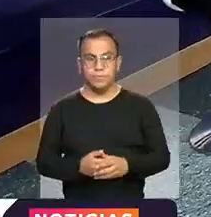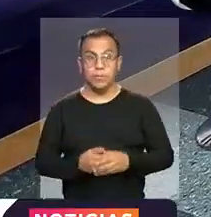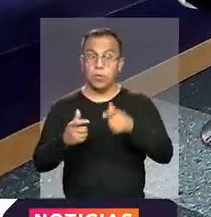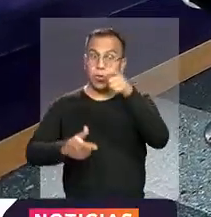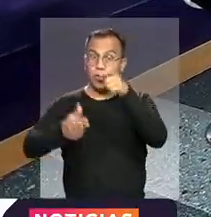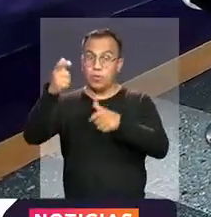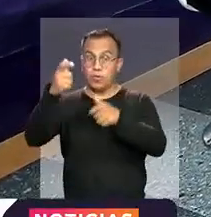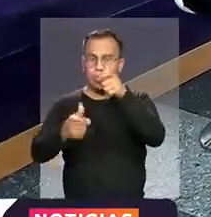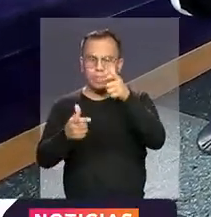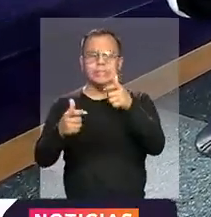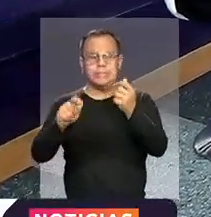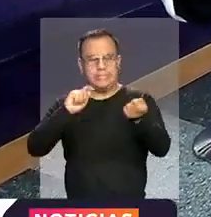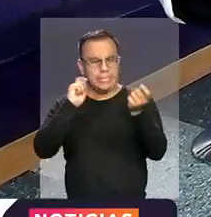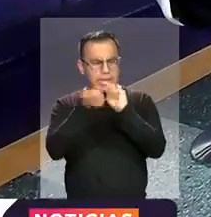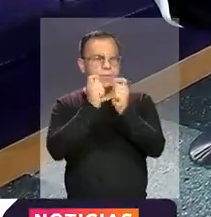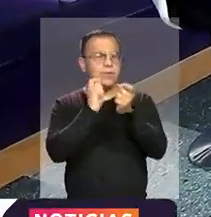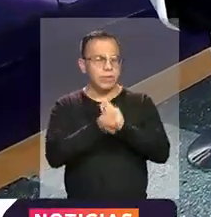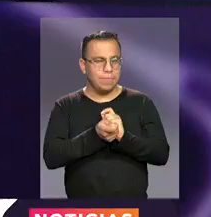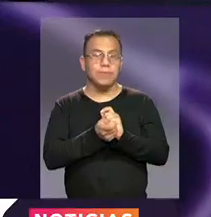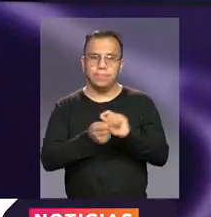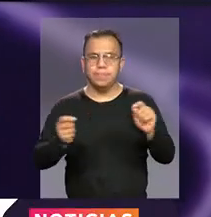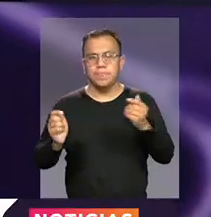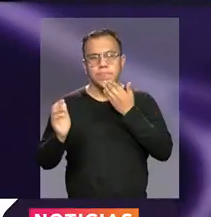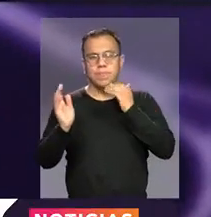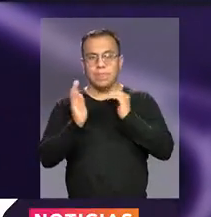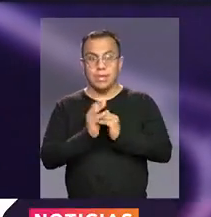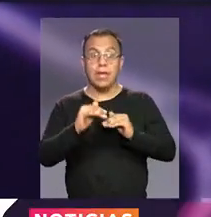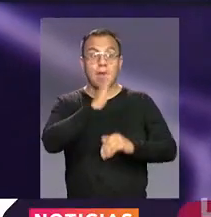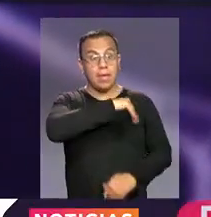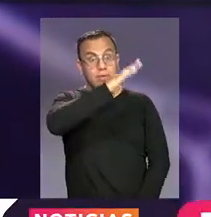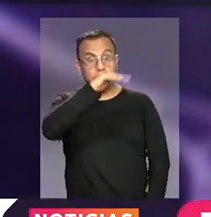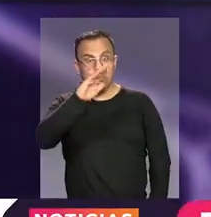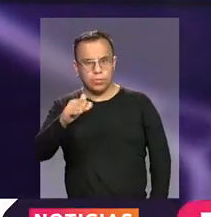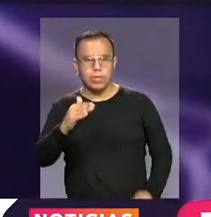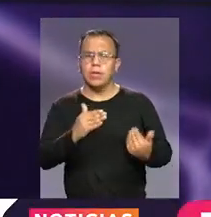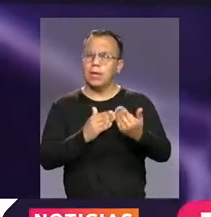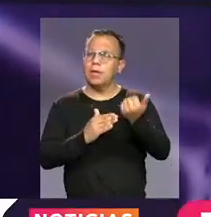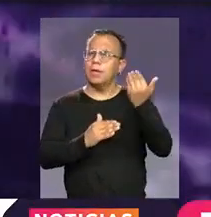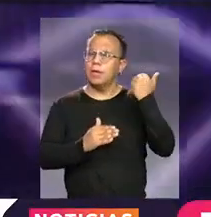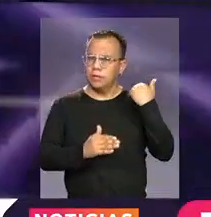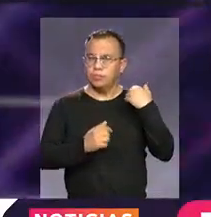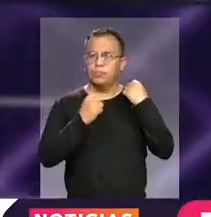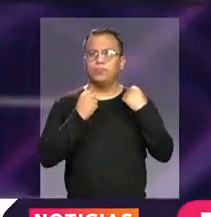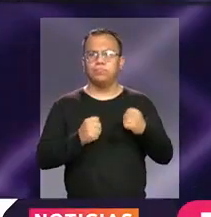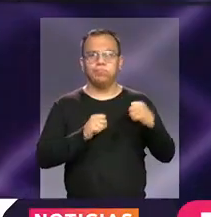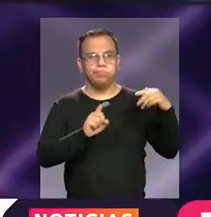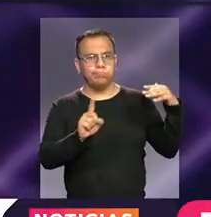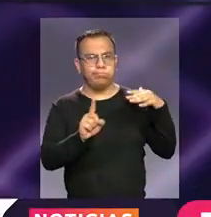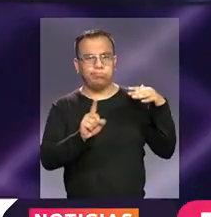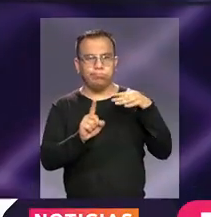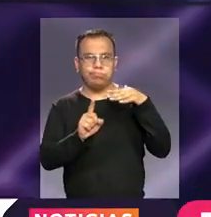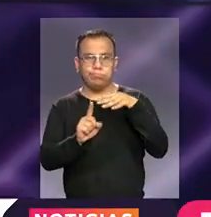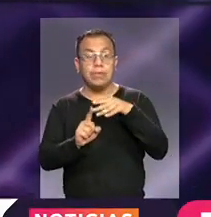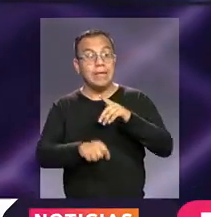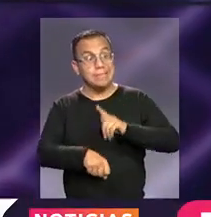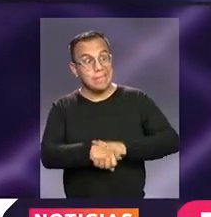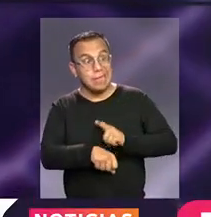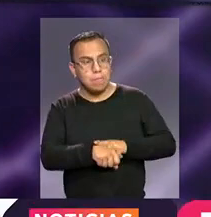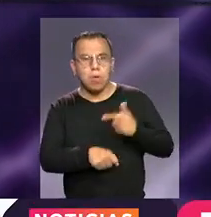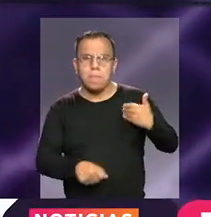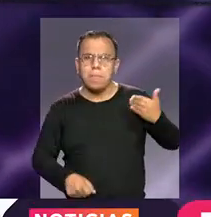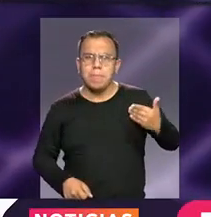varios cambios en cámaras importantes por ejemplo en antioquia que tenía como unas fuerzas digamos que llevaban varios tiempo hay